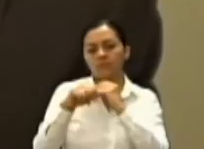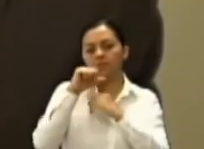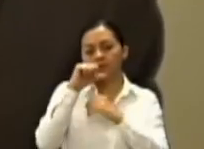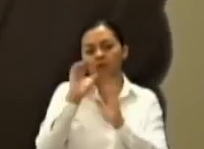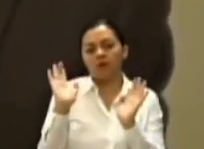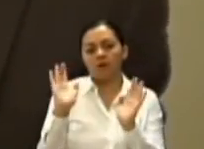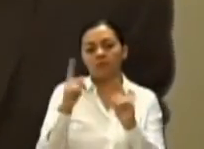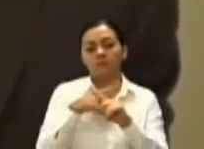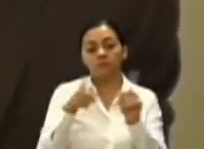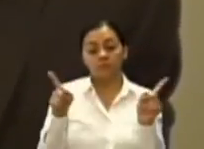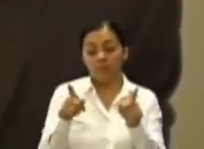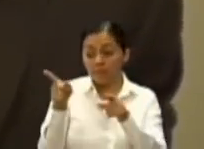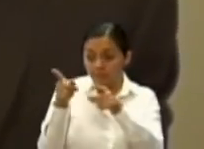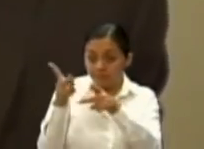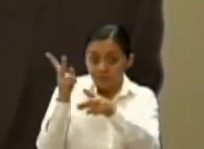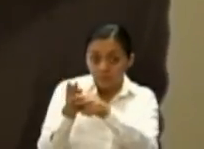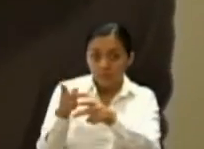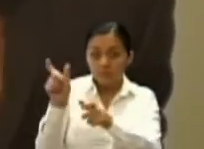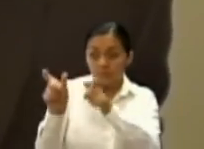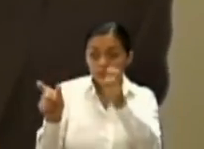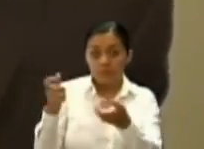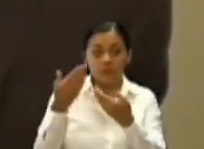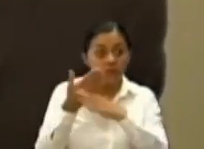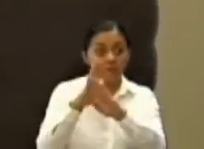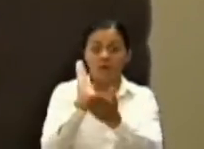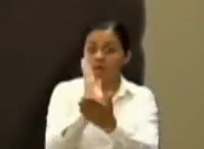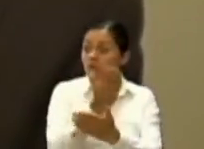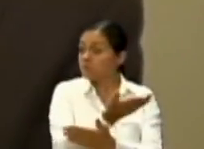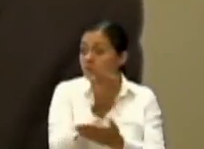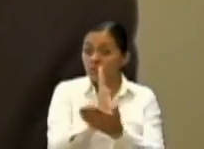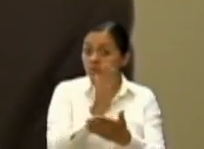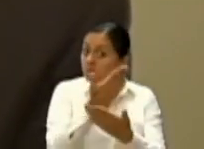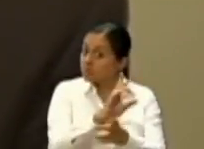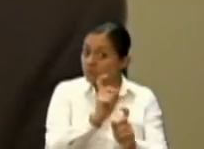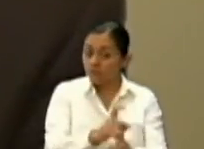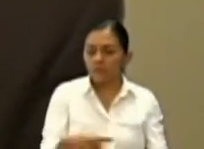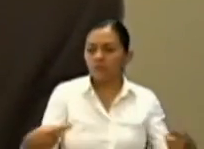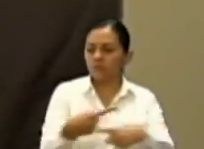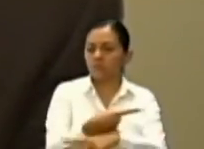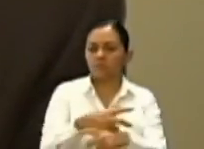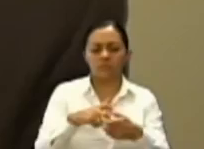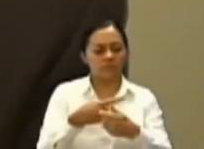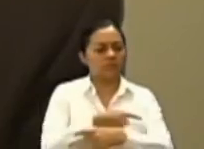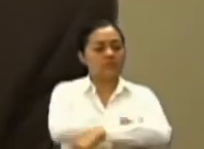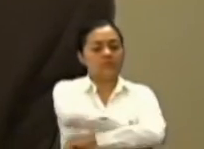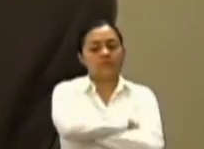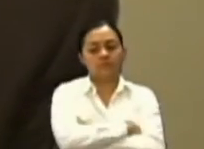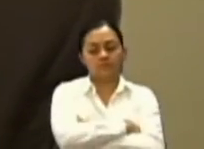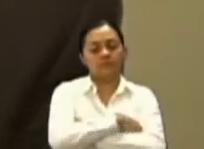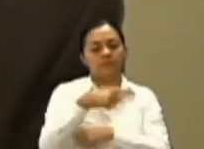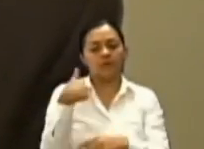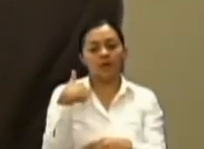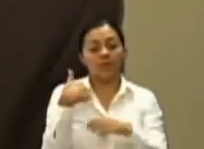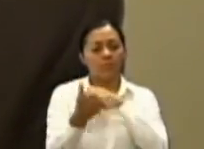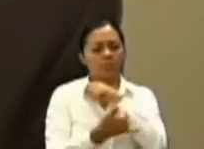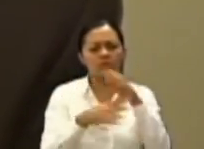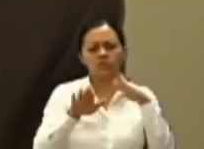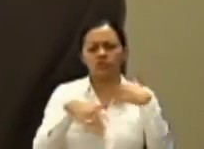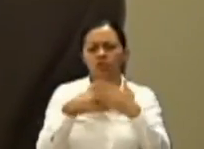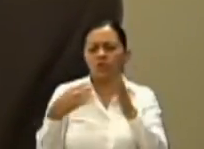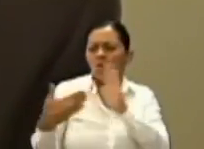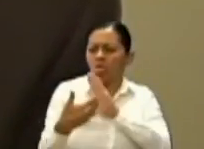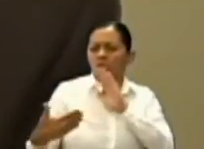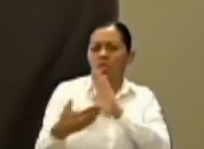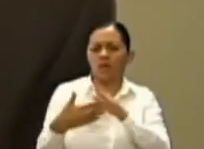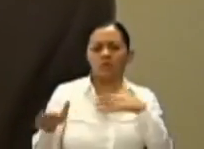otros 10 pero los mismos que dicen defender al 10 se criticaron esa medida entonces estamos ante el país del absurdo criticando todo todo el